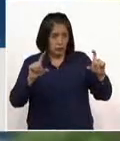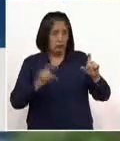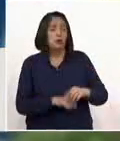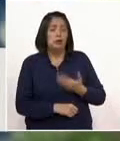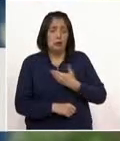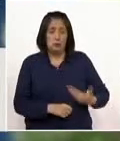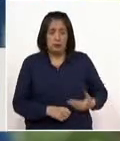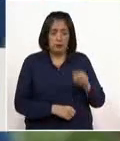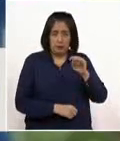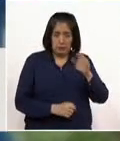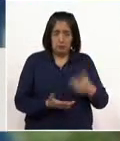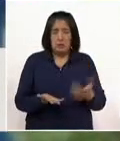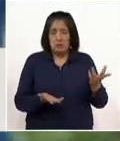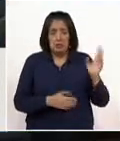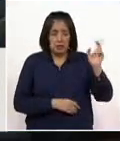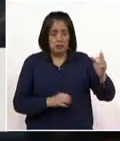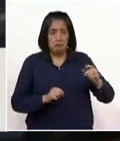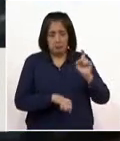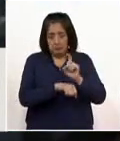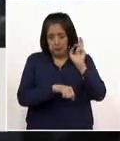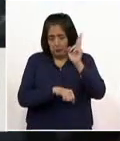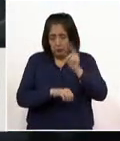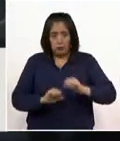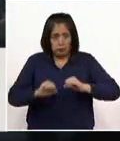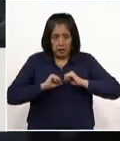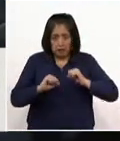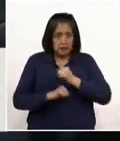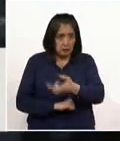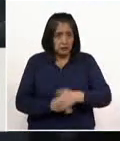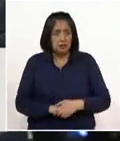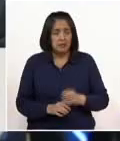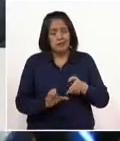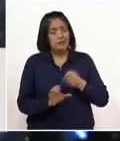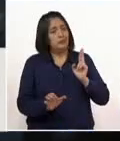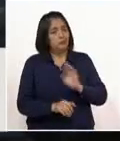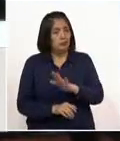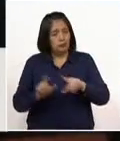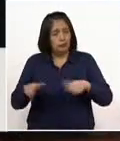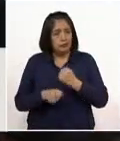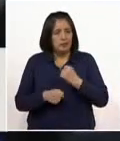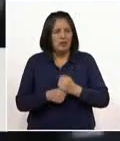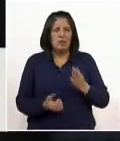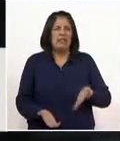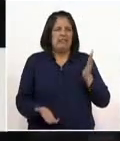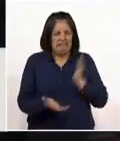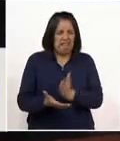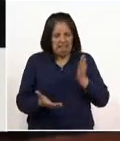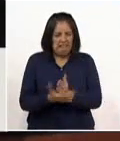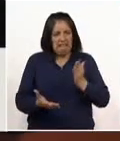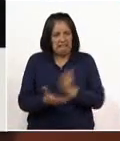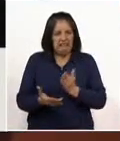a su preparación como entrenador de atletas de alto rendimiento, renunció a su puesto por los constantes ataques